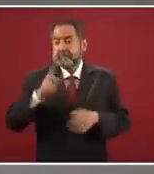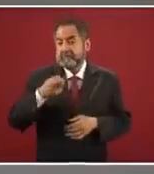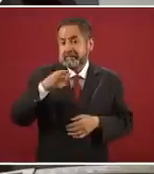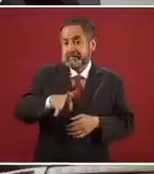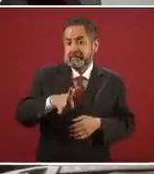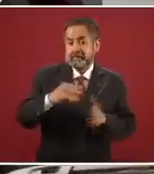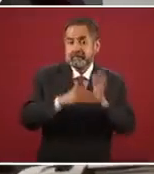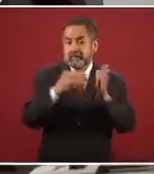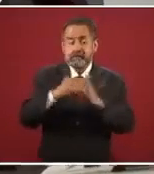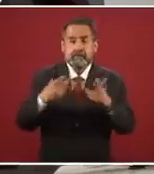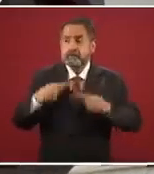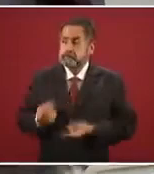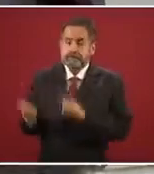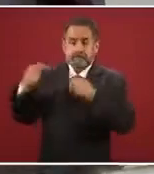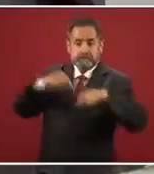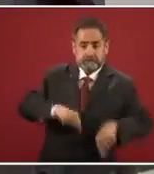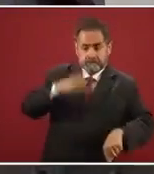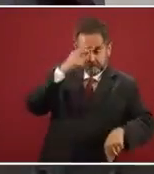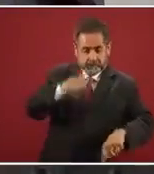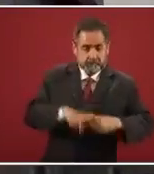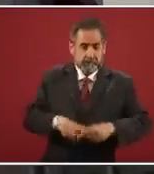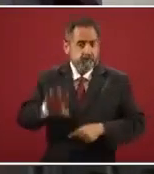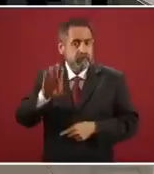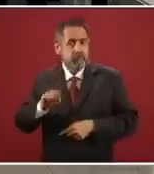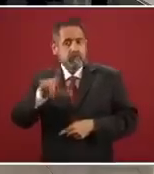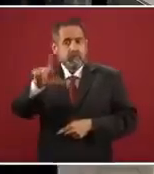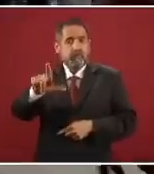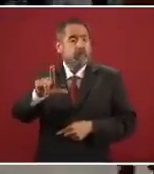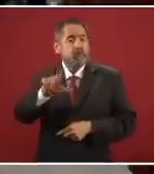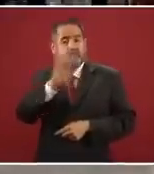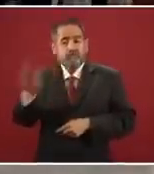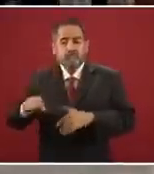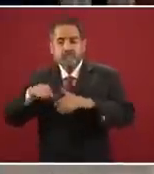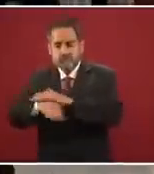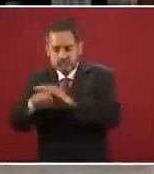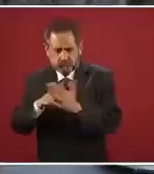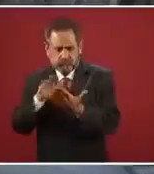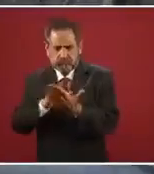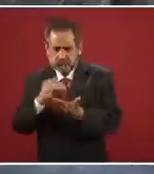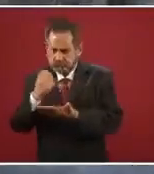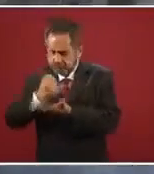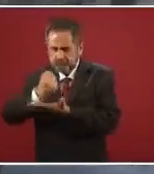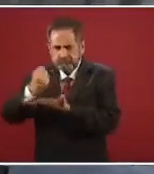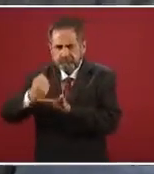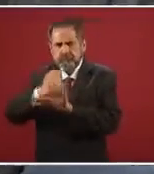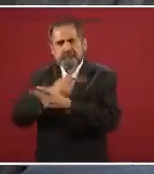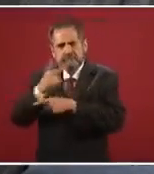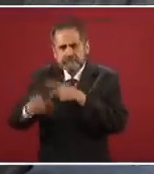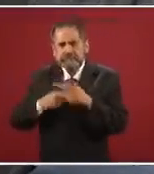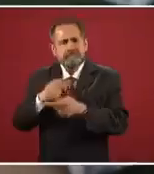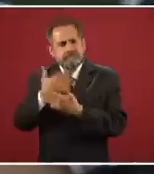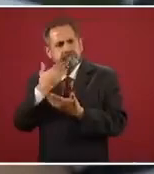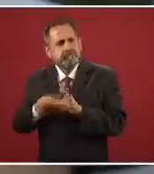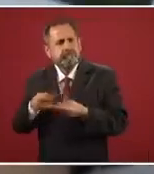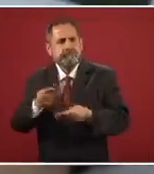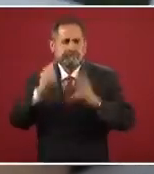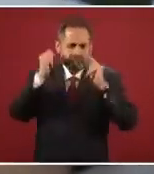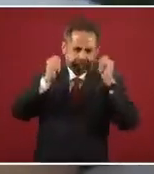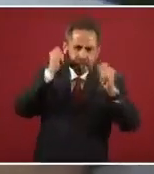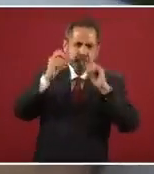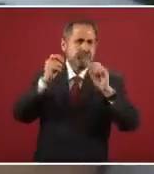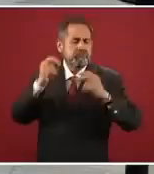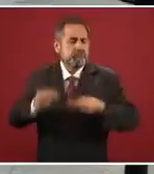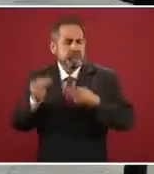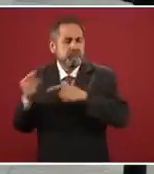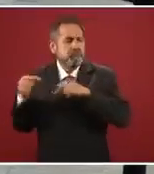personas que llegaron a México. El 97% de los ingresos fueron de forma regular, con propósitos turísticos y de negocios. En